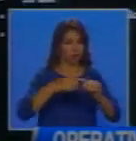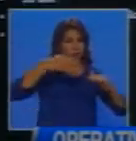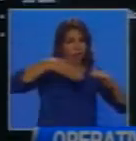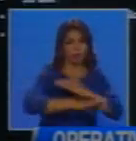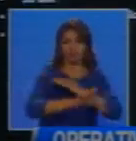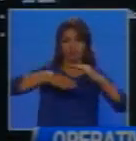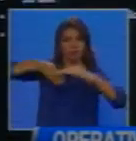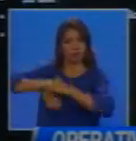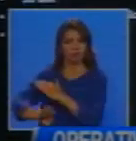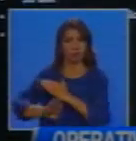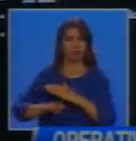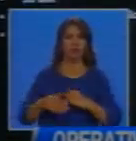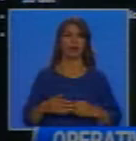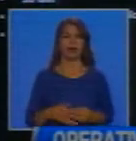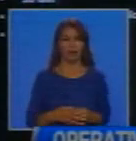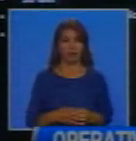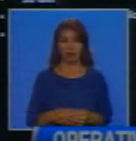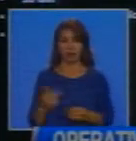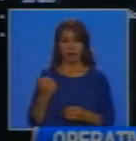se allanaron